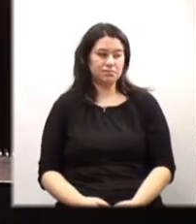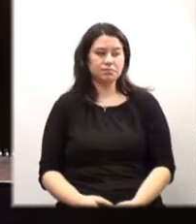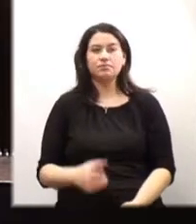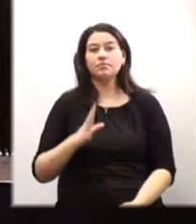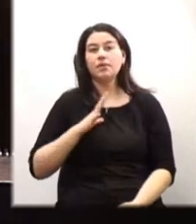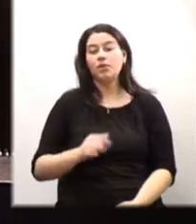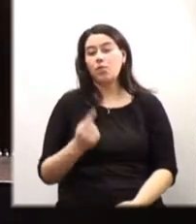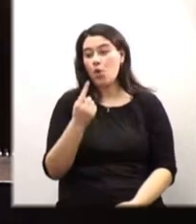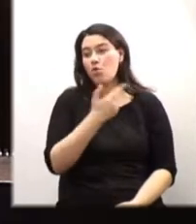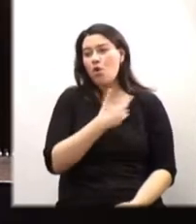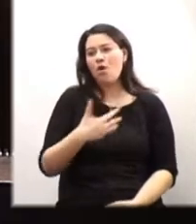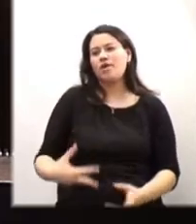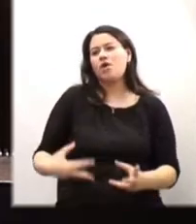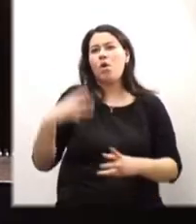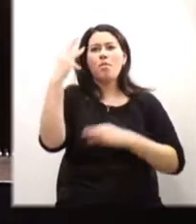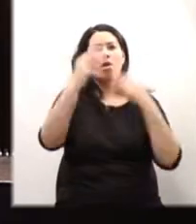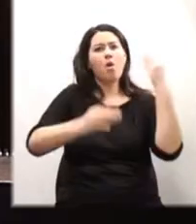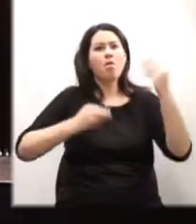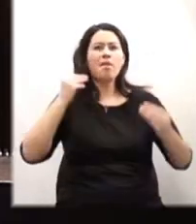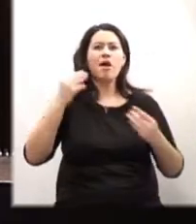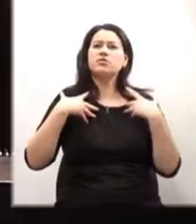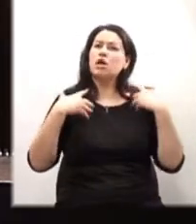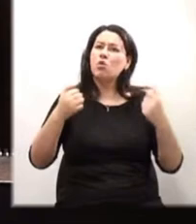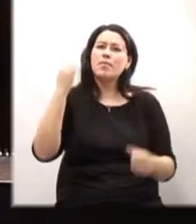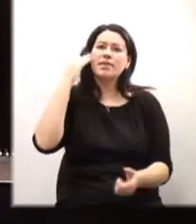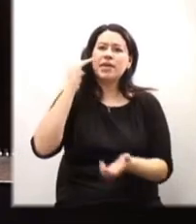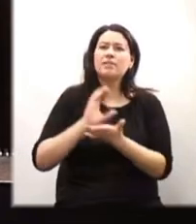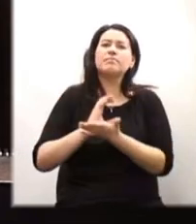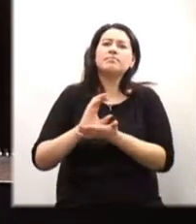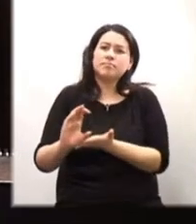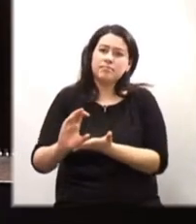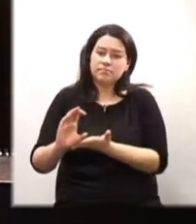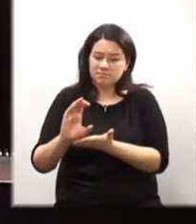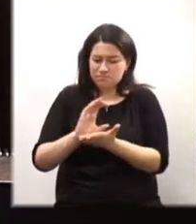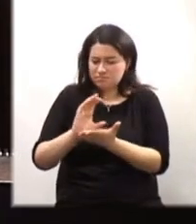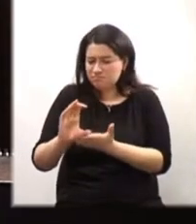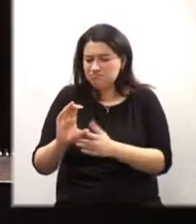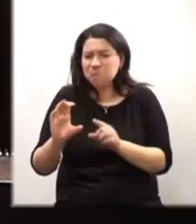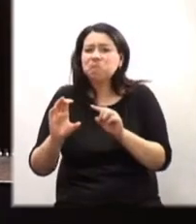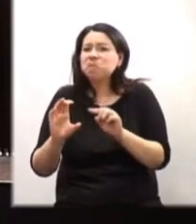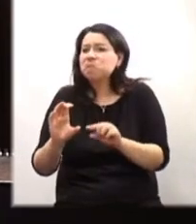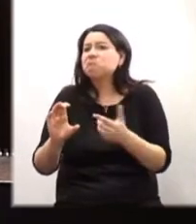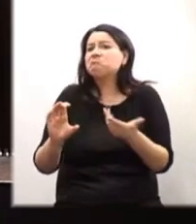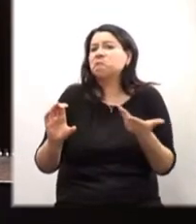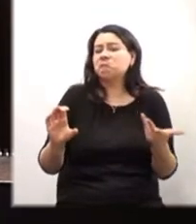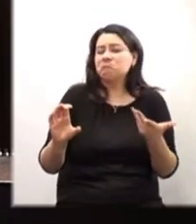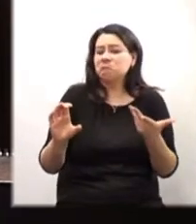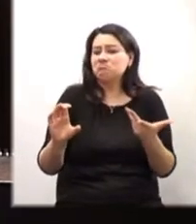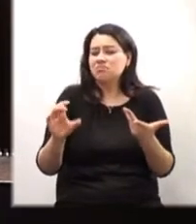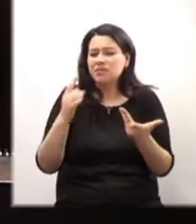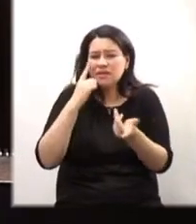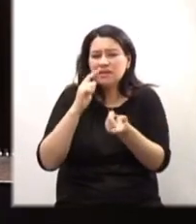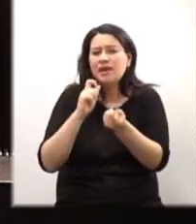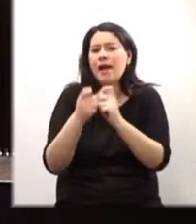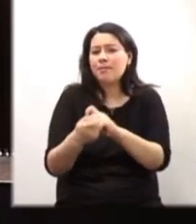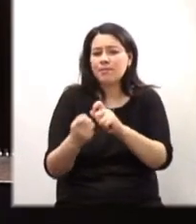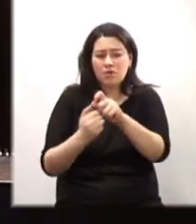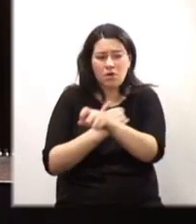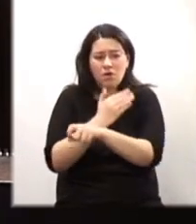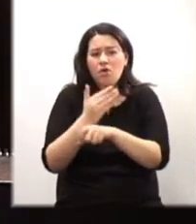Tenemos un gobierno preocupado por la salud mental y que hace una asignación, pero esa asignación, cuando uno la ve en el impacto real que puede